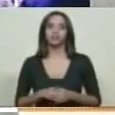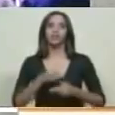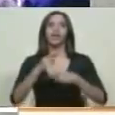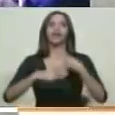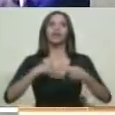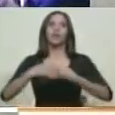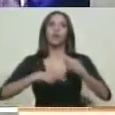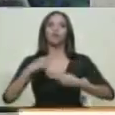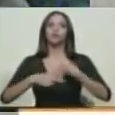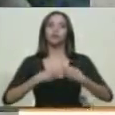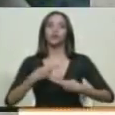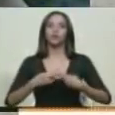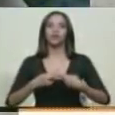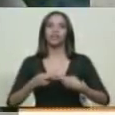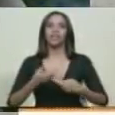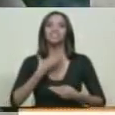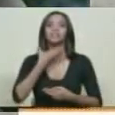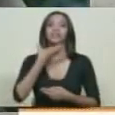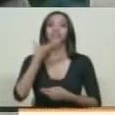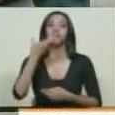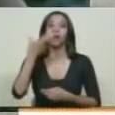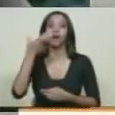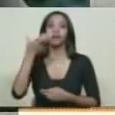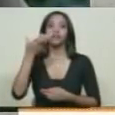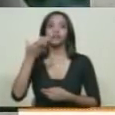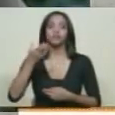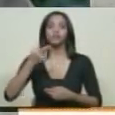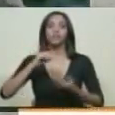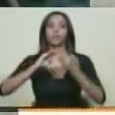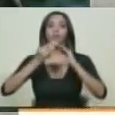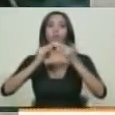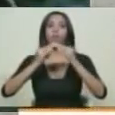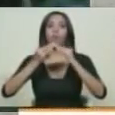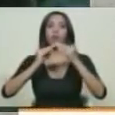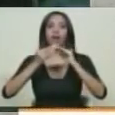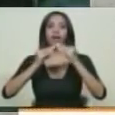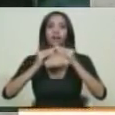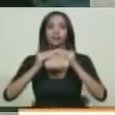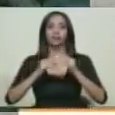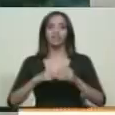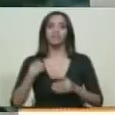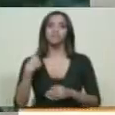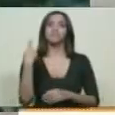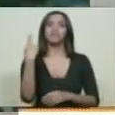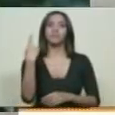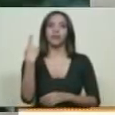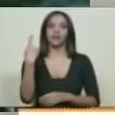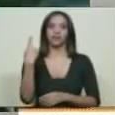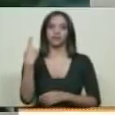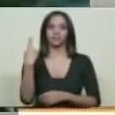revolución espiritual, moral, ética en primer lugar.